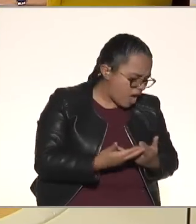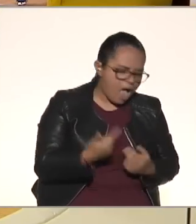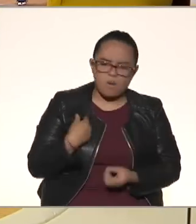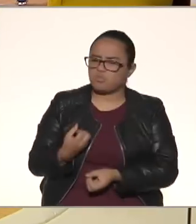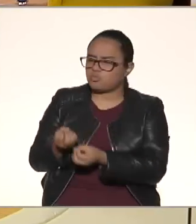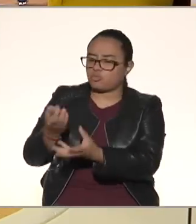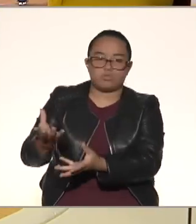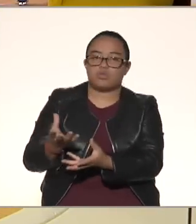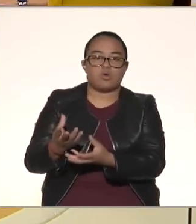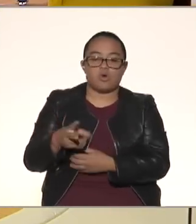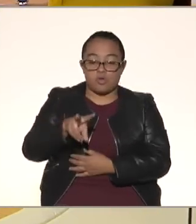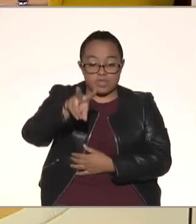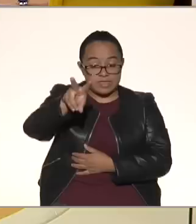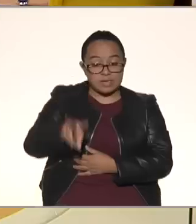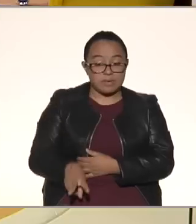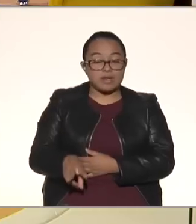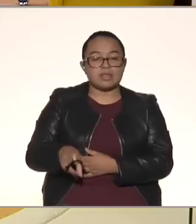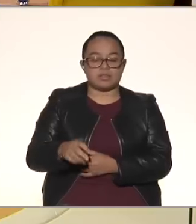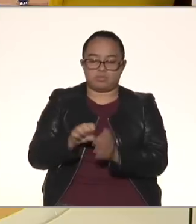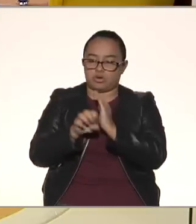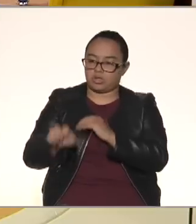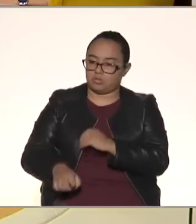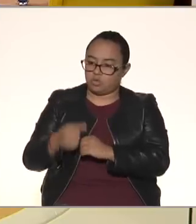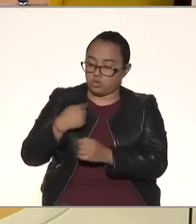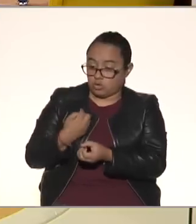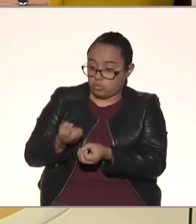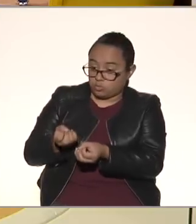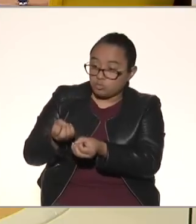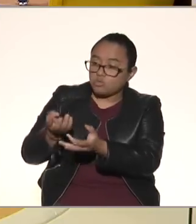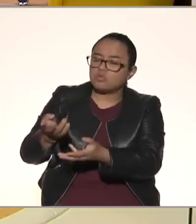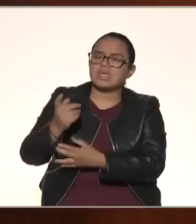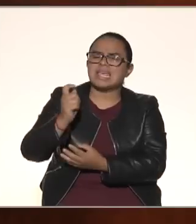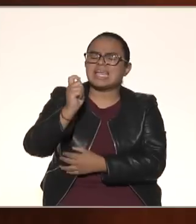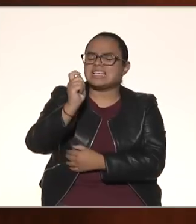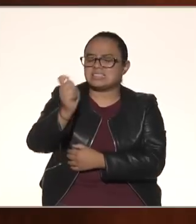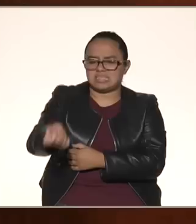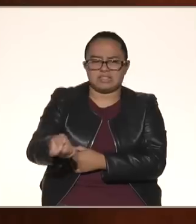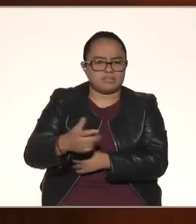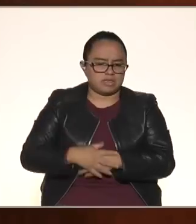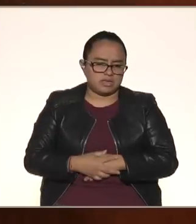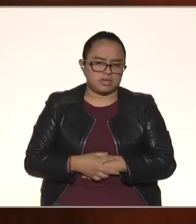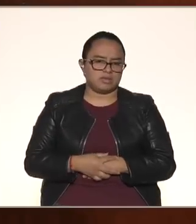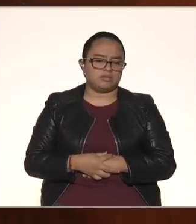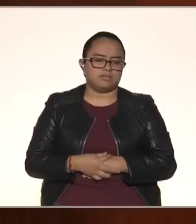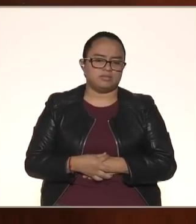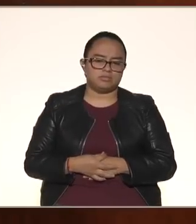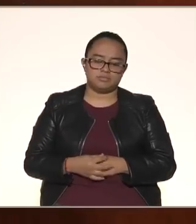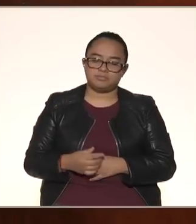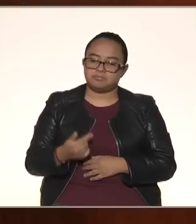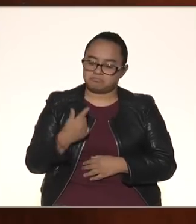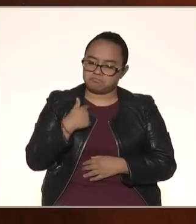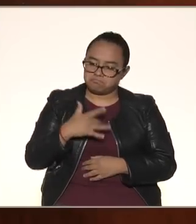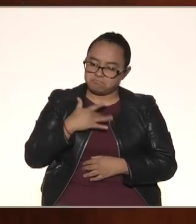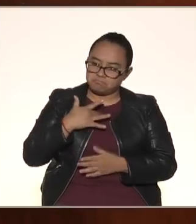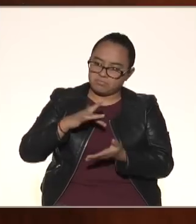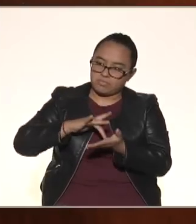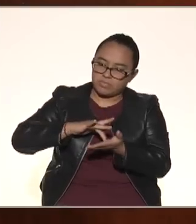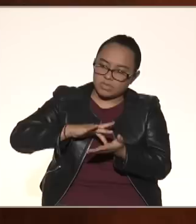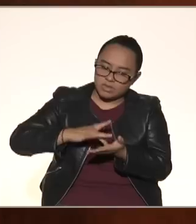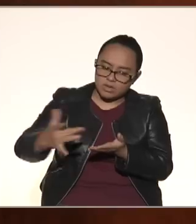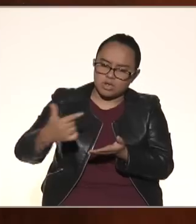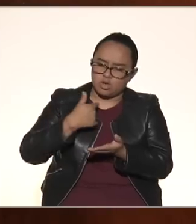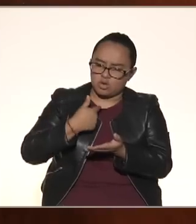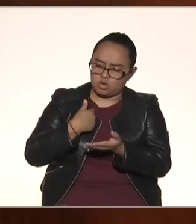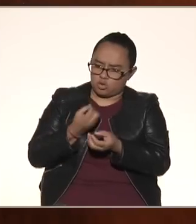si no es de verdad. En este dar implica también ser agradecidos en el que lo puedo